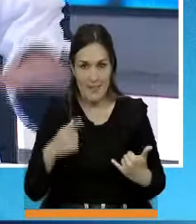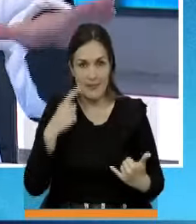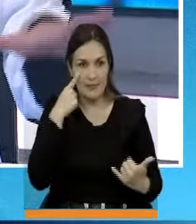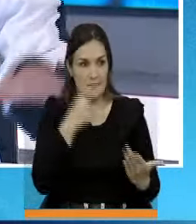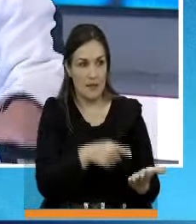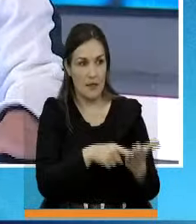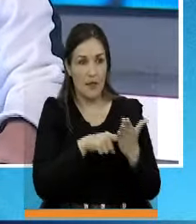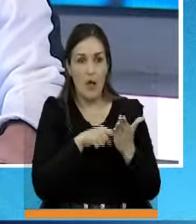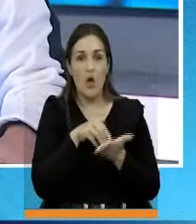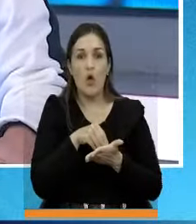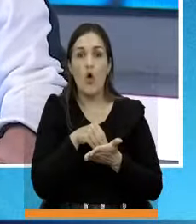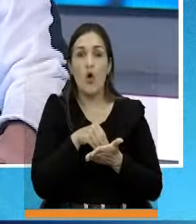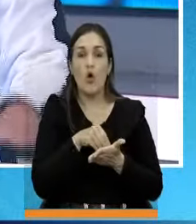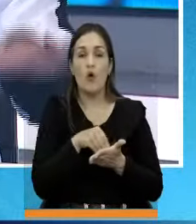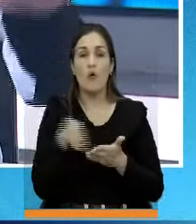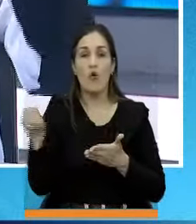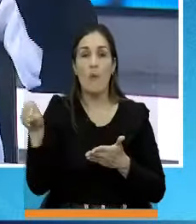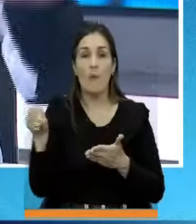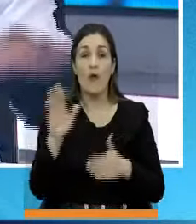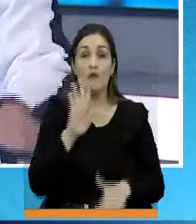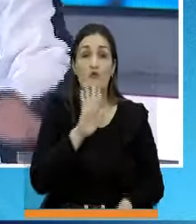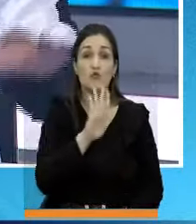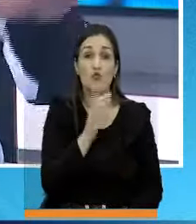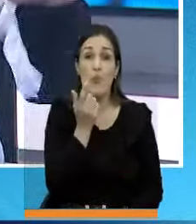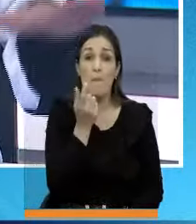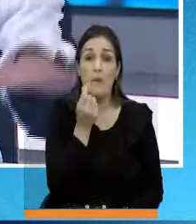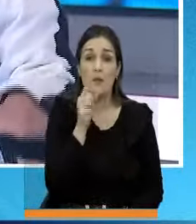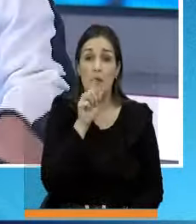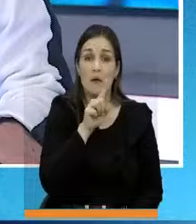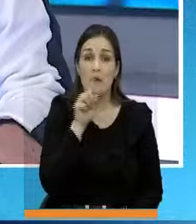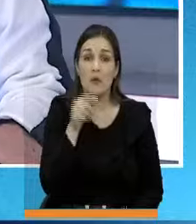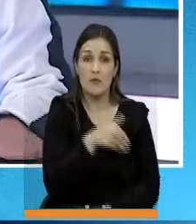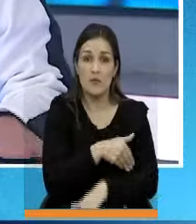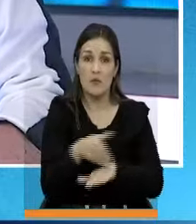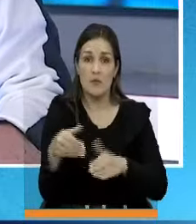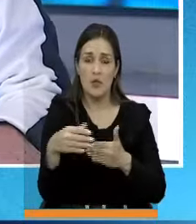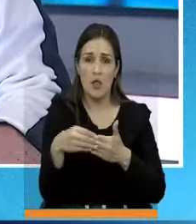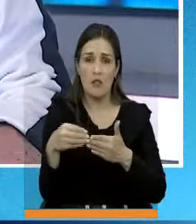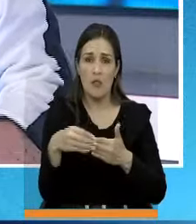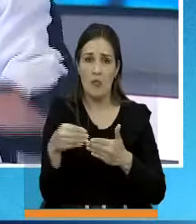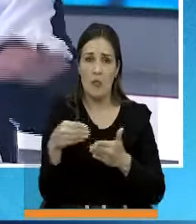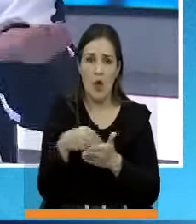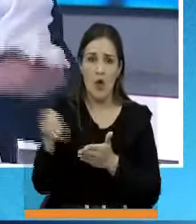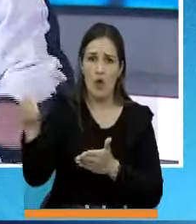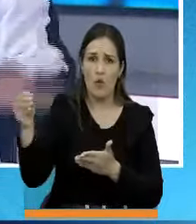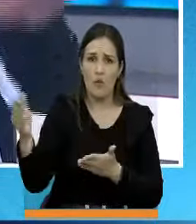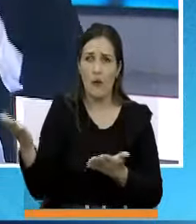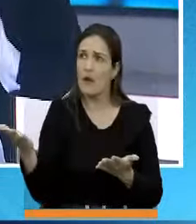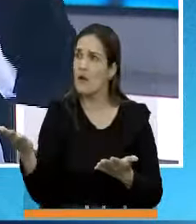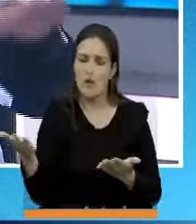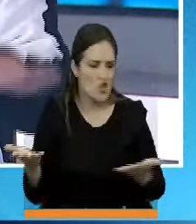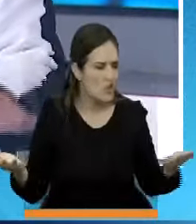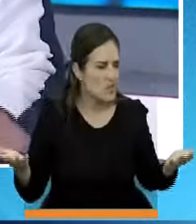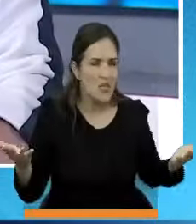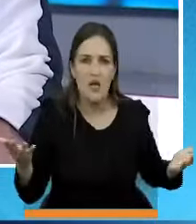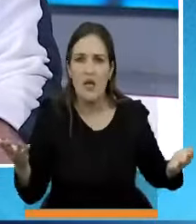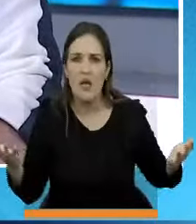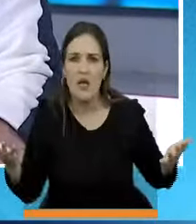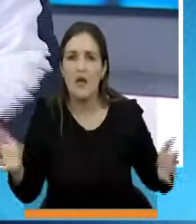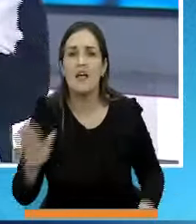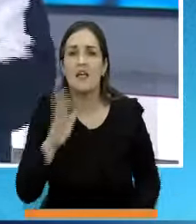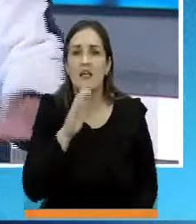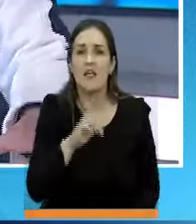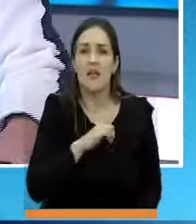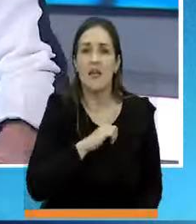nos gastamos 11 millones de dólares. No aparece algo que compramos en 11 millones de dólares y en esa época, ¿quiénes